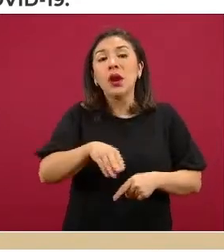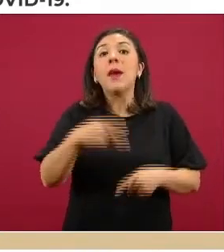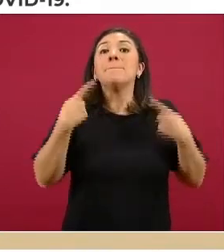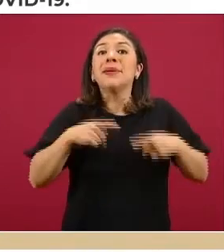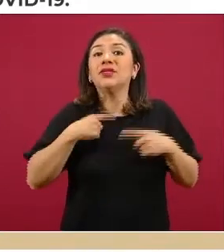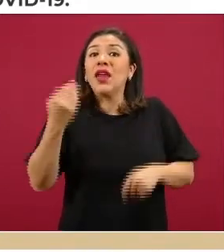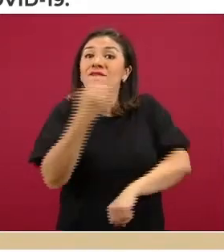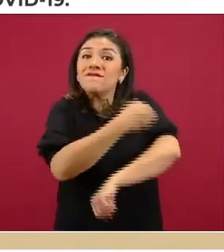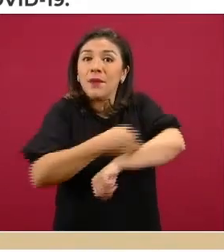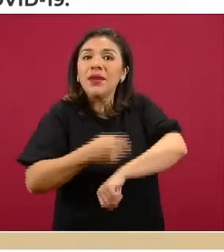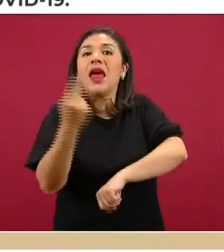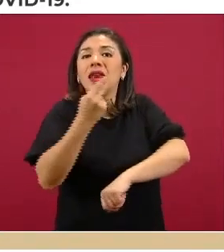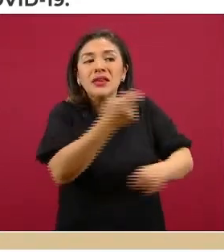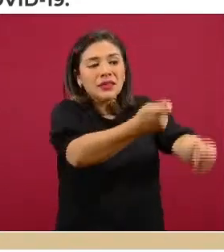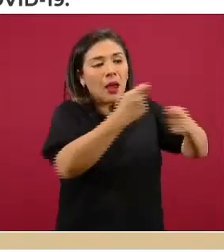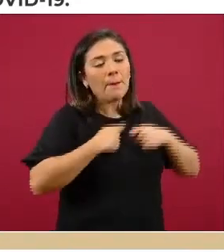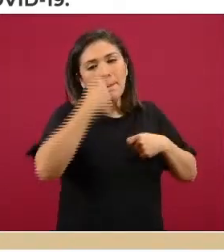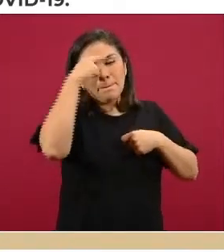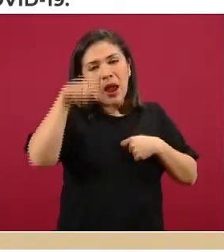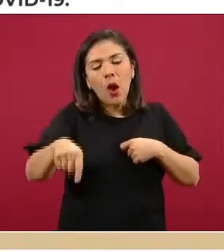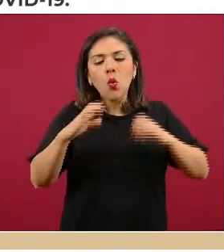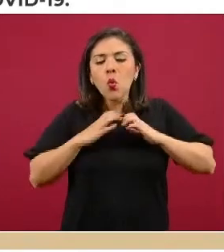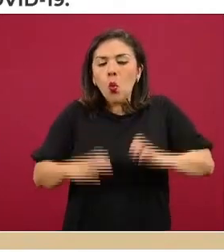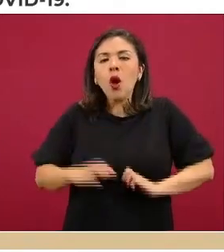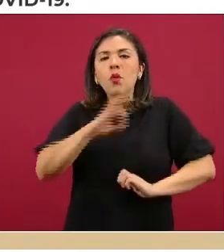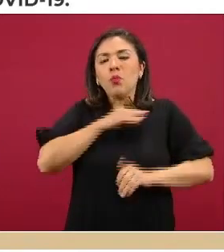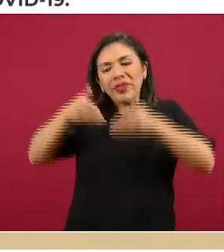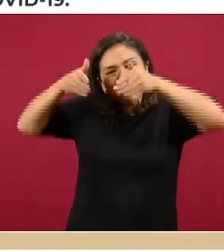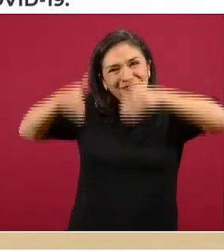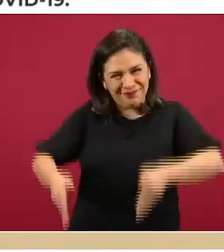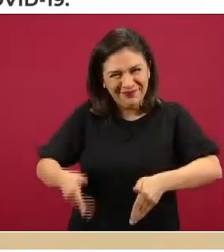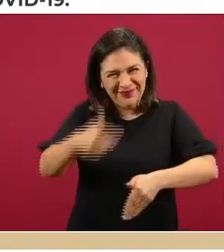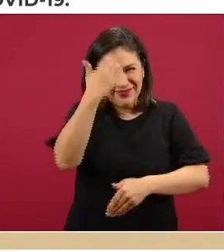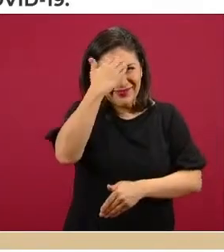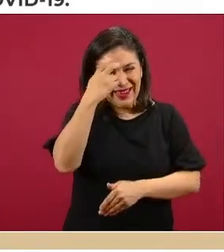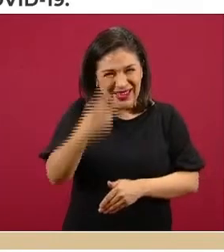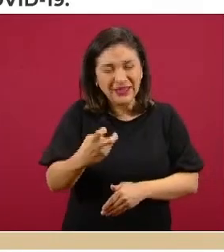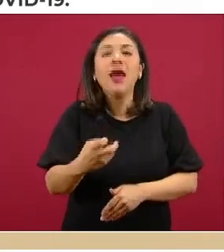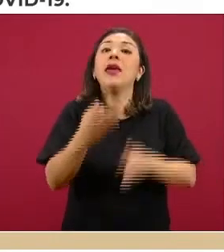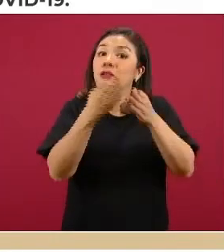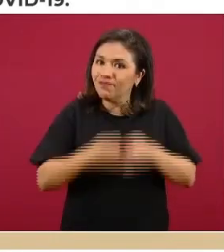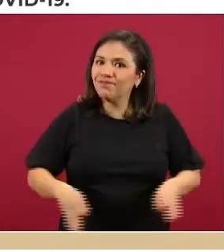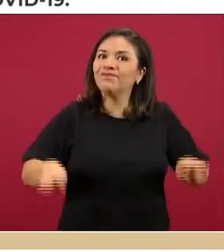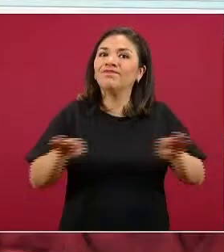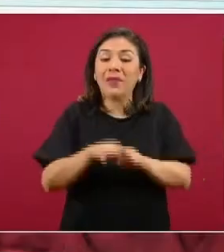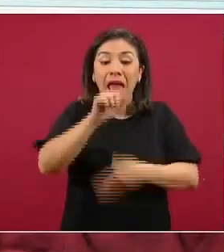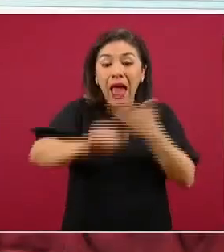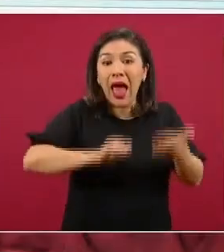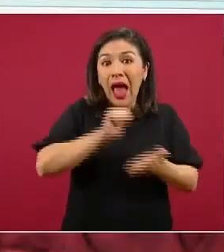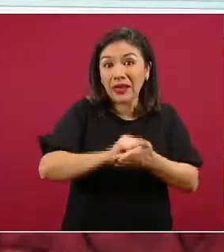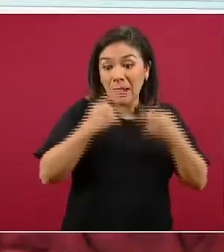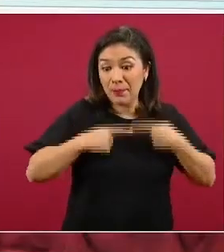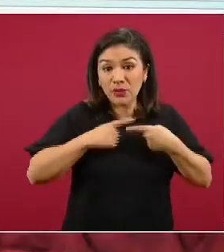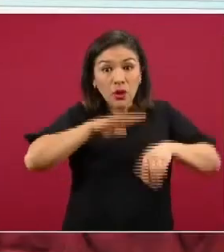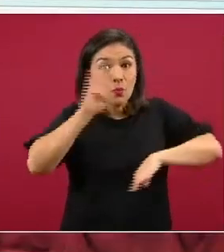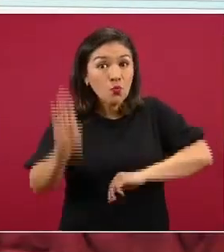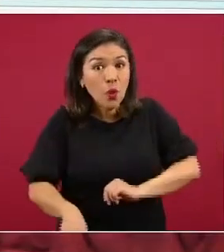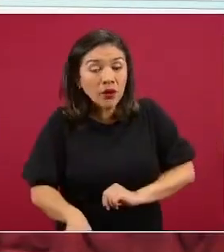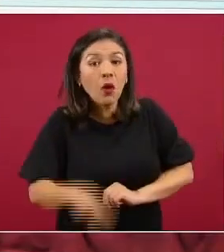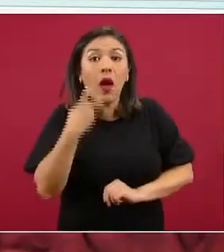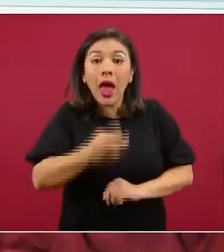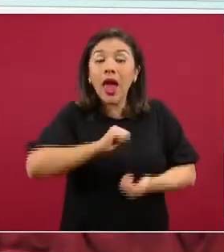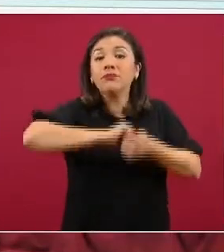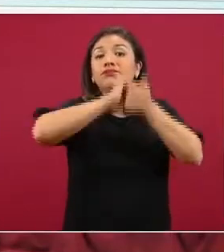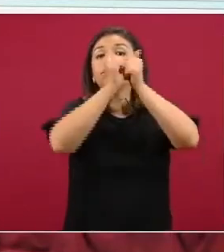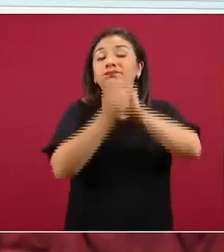familiares para los permisos de inhumación. Eso es muy importante. Entonces, por eso este instrumento, el acta de defunción, se